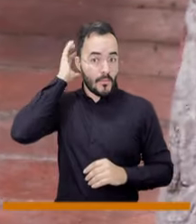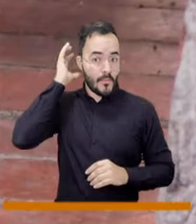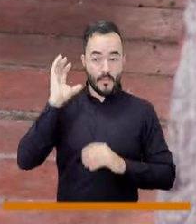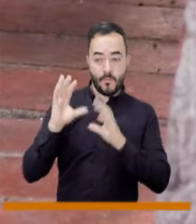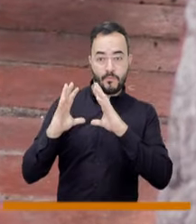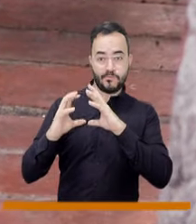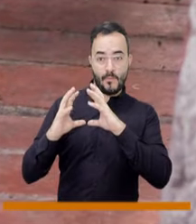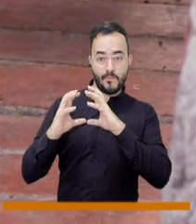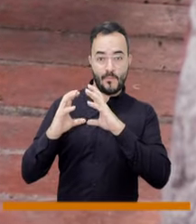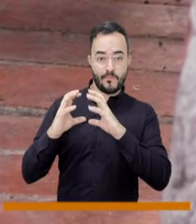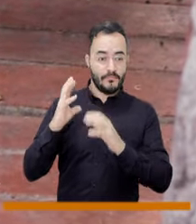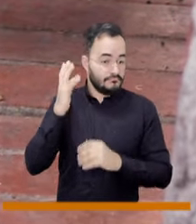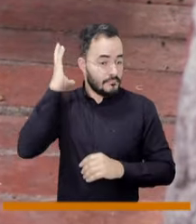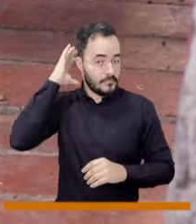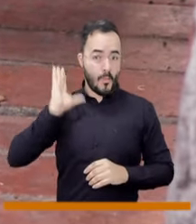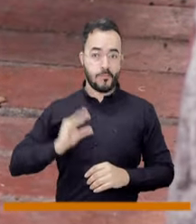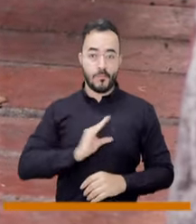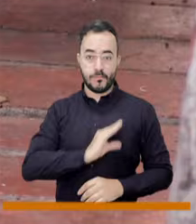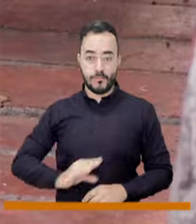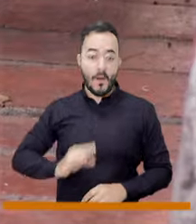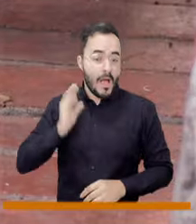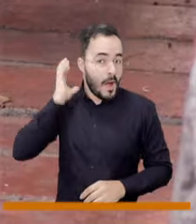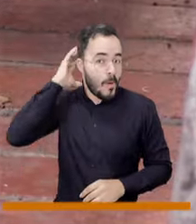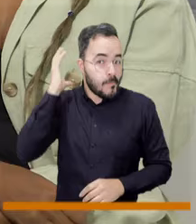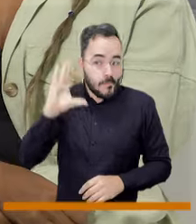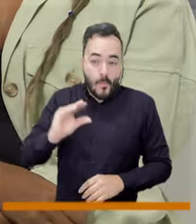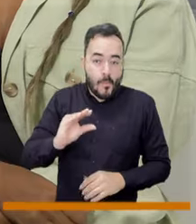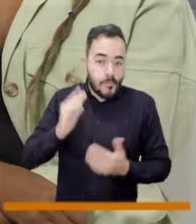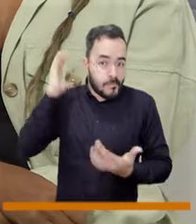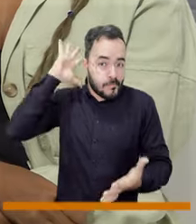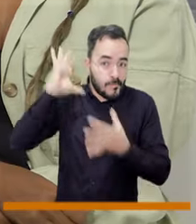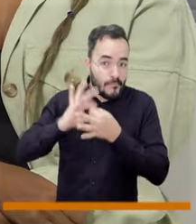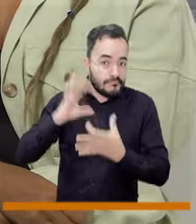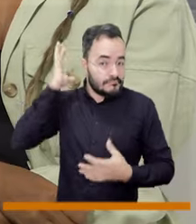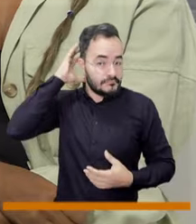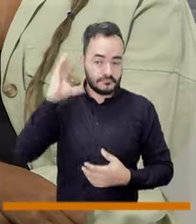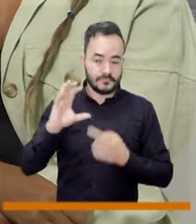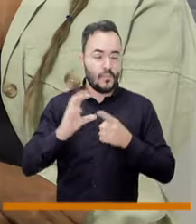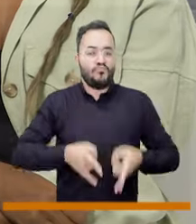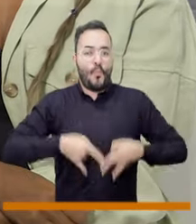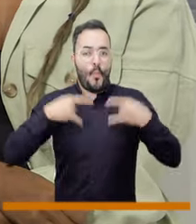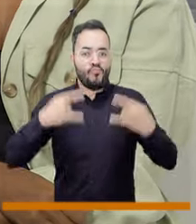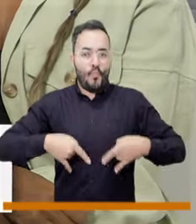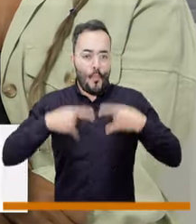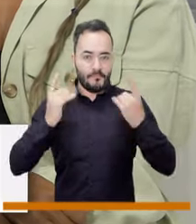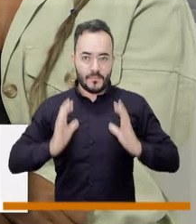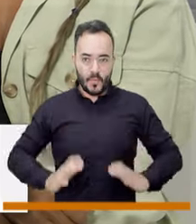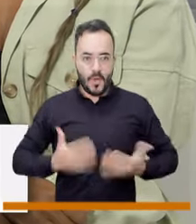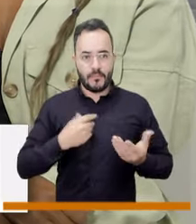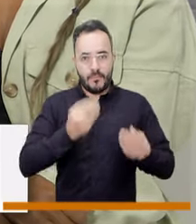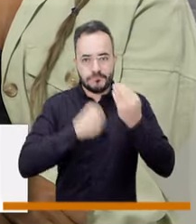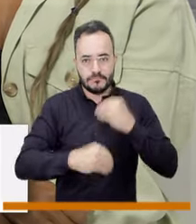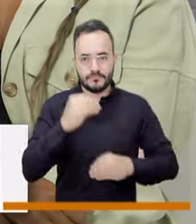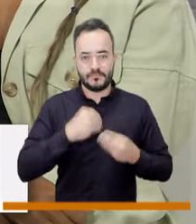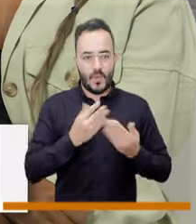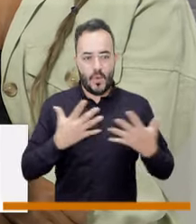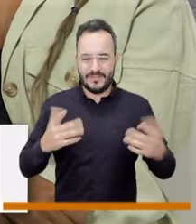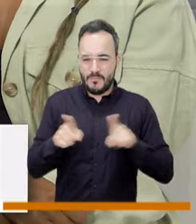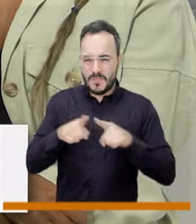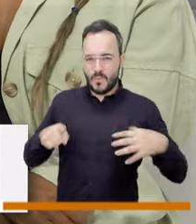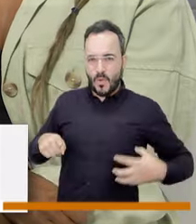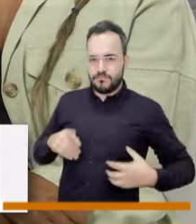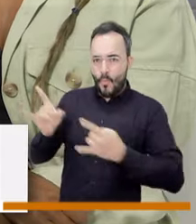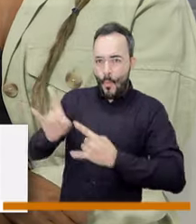unos nutrientes de afuera y recibe información como ninguno otro desde la piel, el intestino o cualquier parte, desde